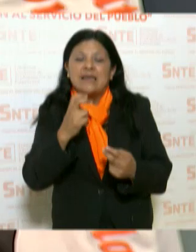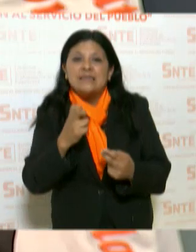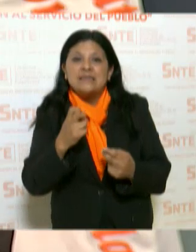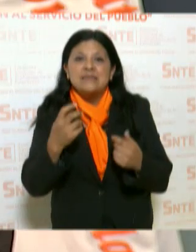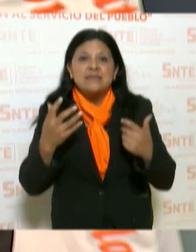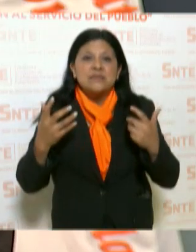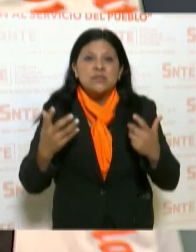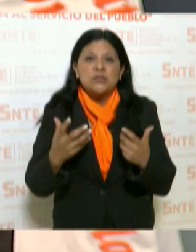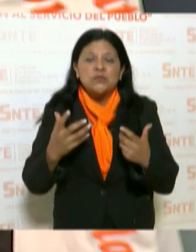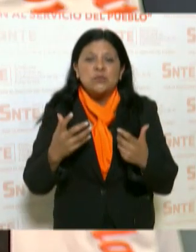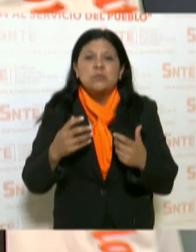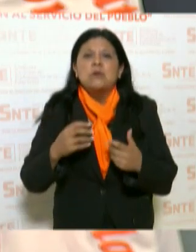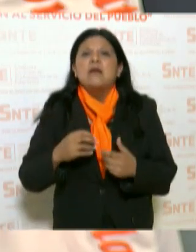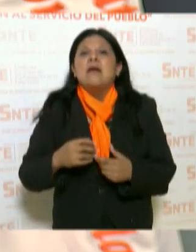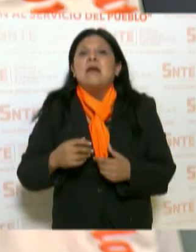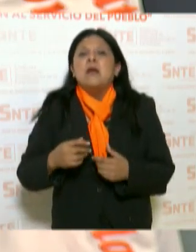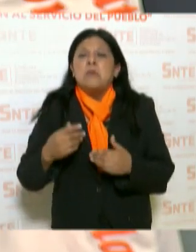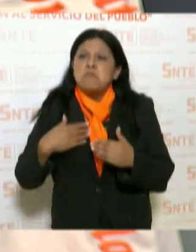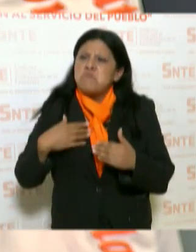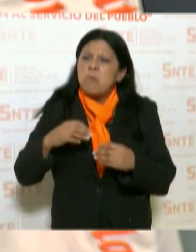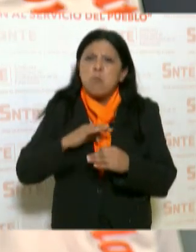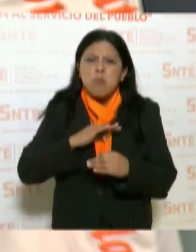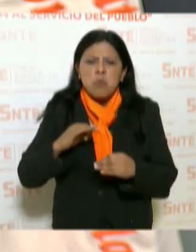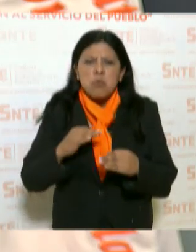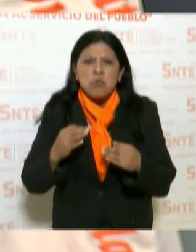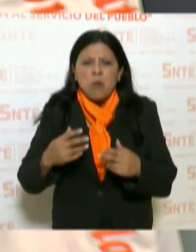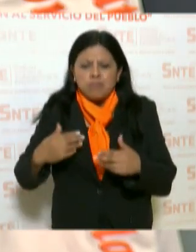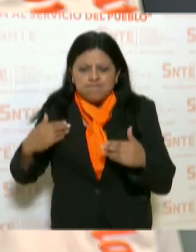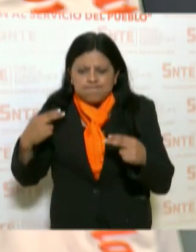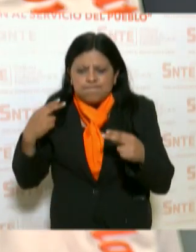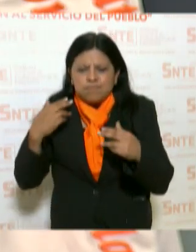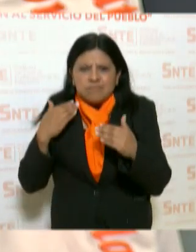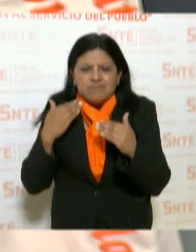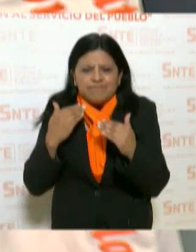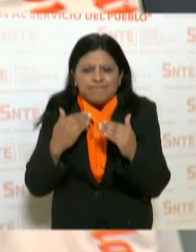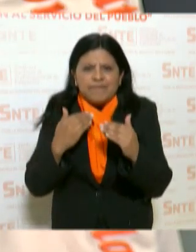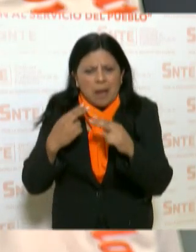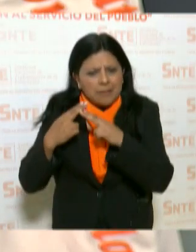elaborar una constitución de avanzada